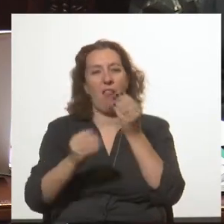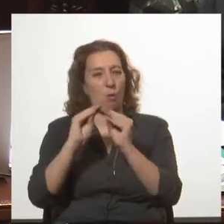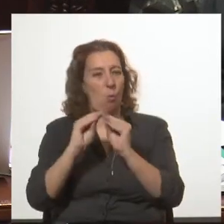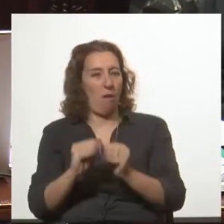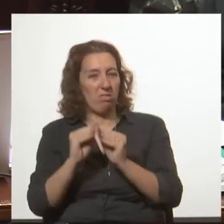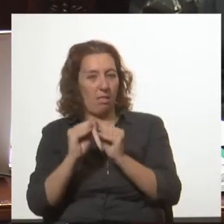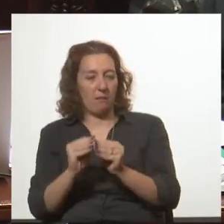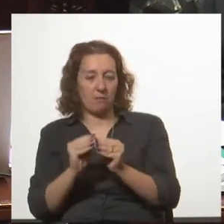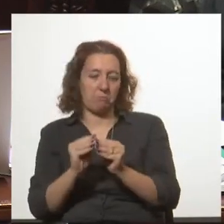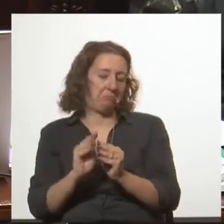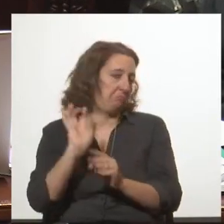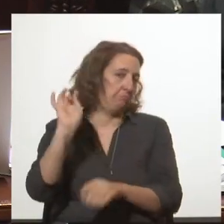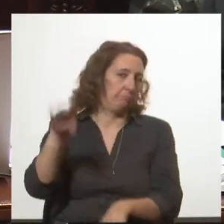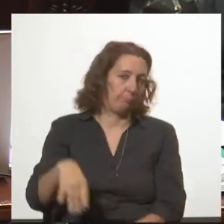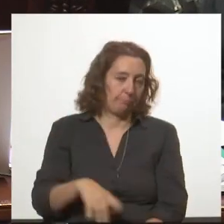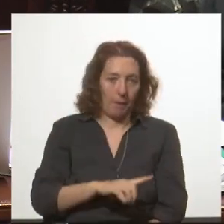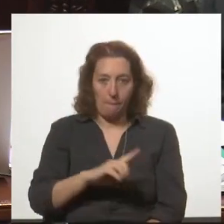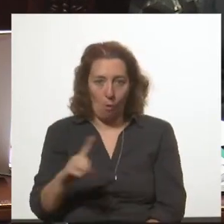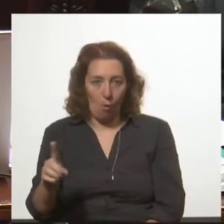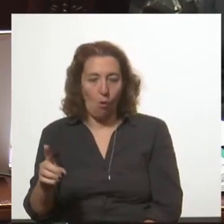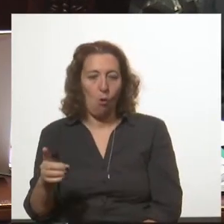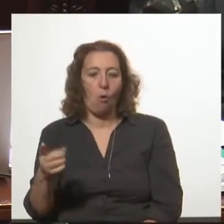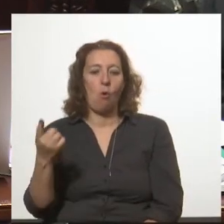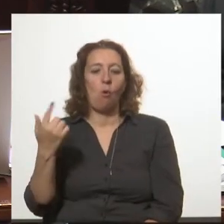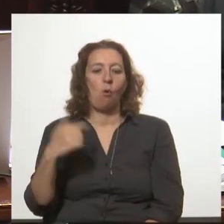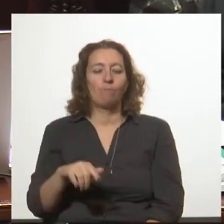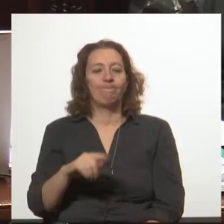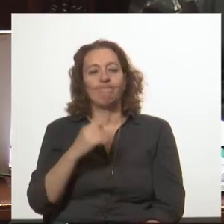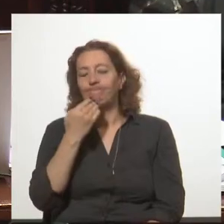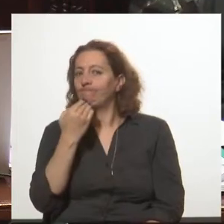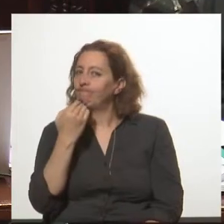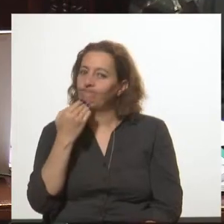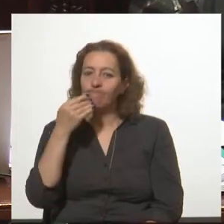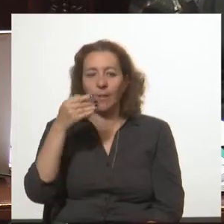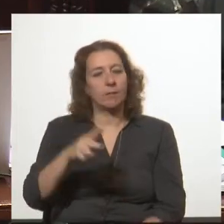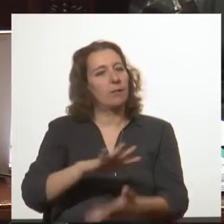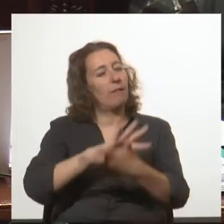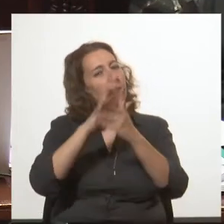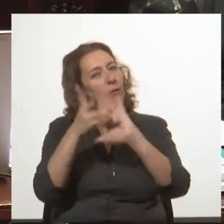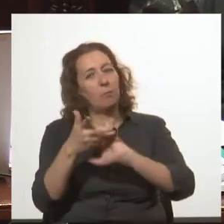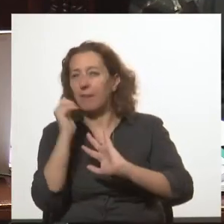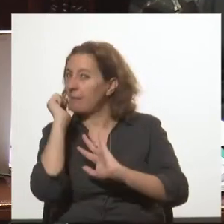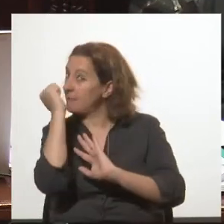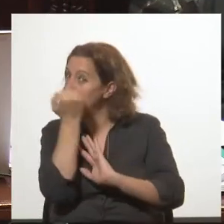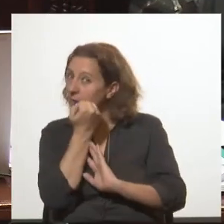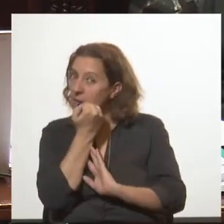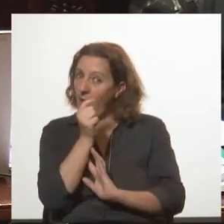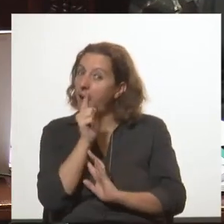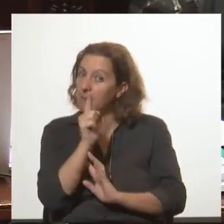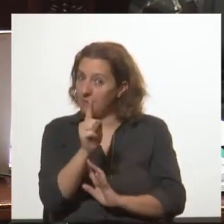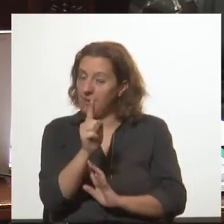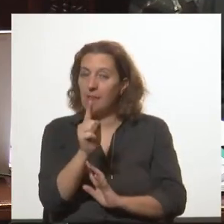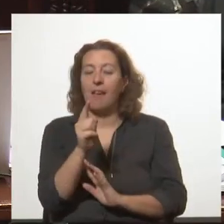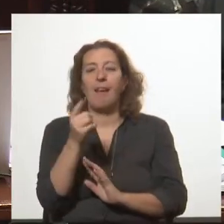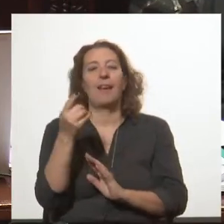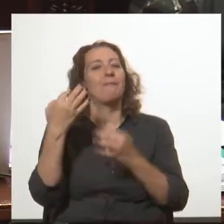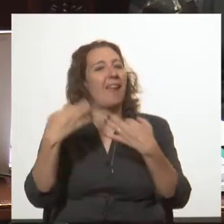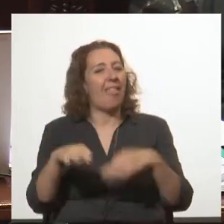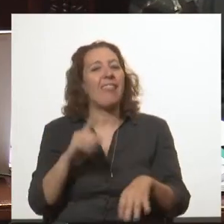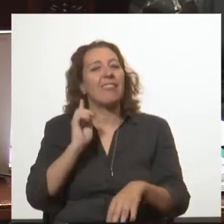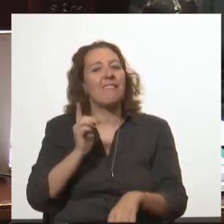cuestionando este mecanismo de reserva que nuevamente se transó a transformó en la norma y no en la excepción